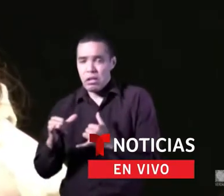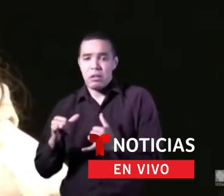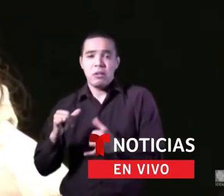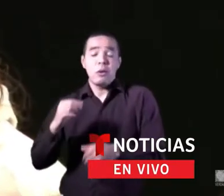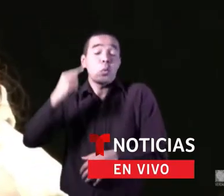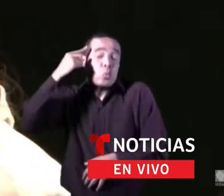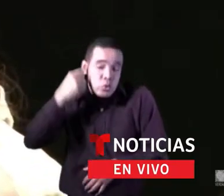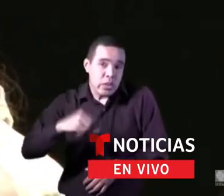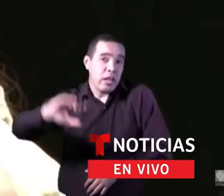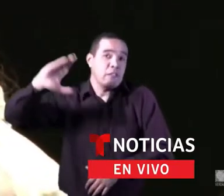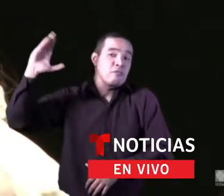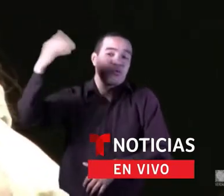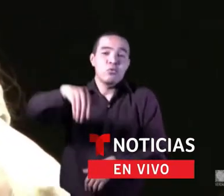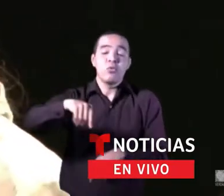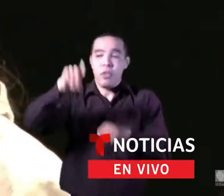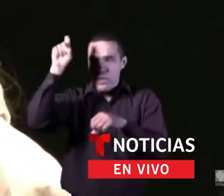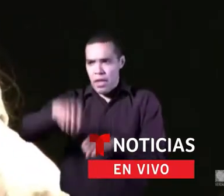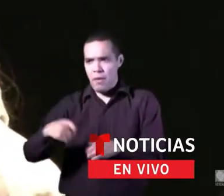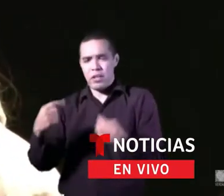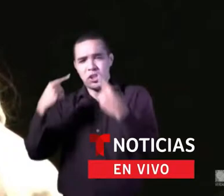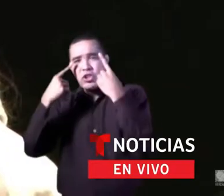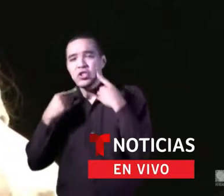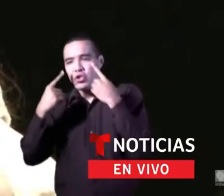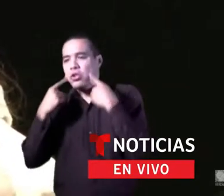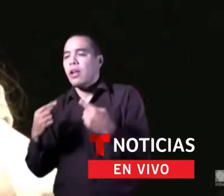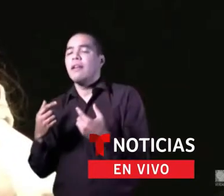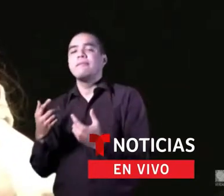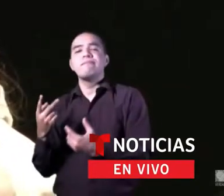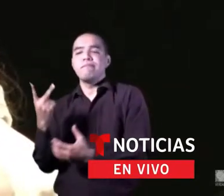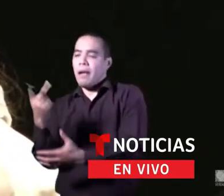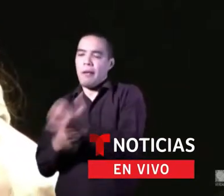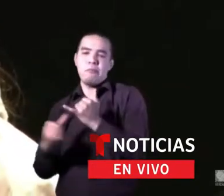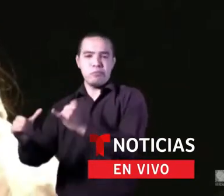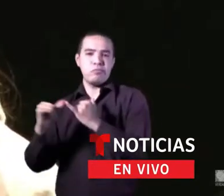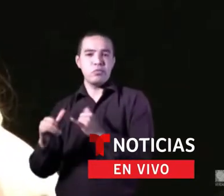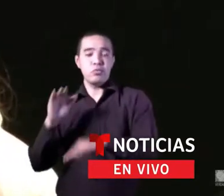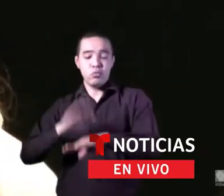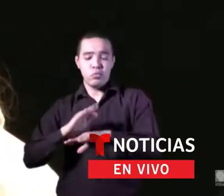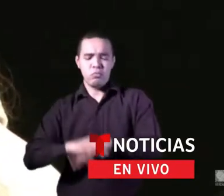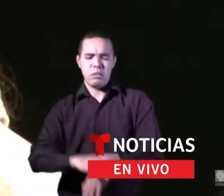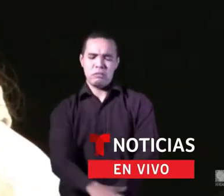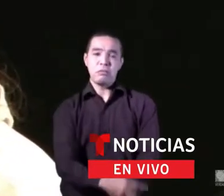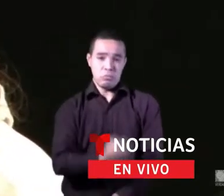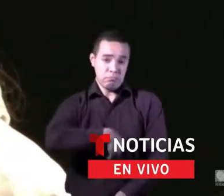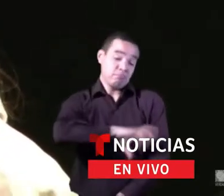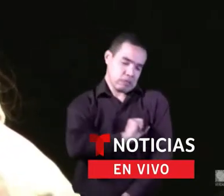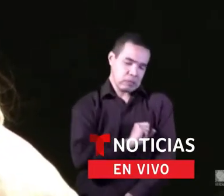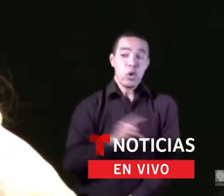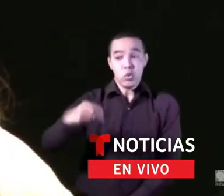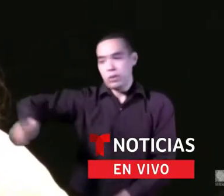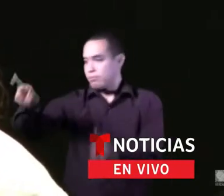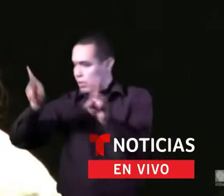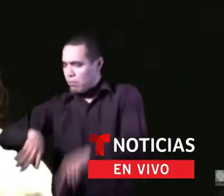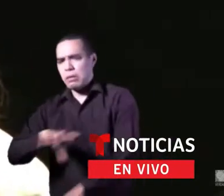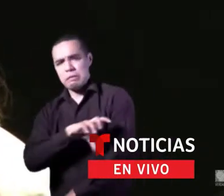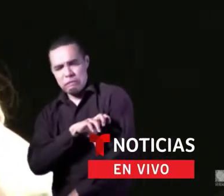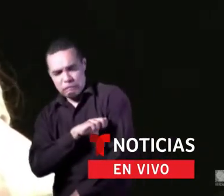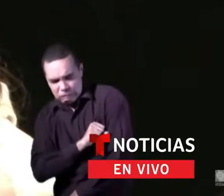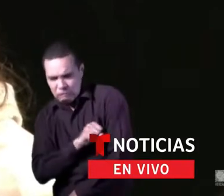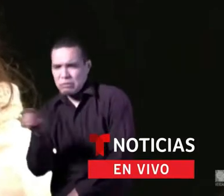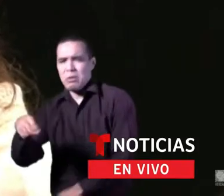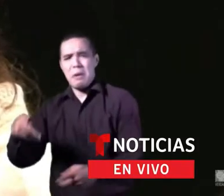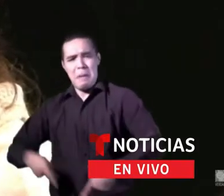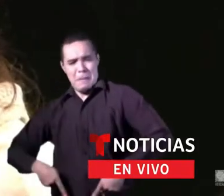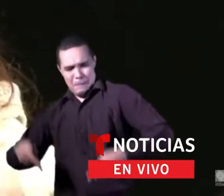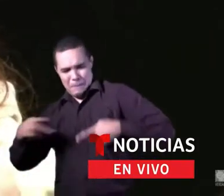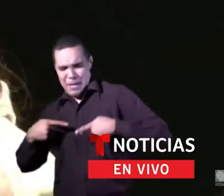juntos por el sufrimiento de usted el de su vida por el sufrimiento que nos causaron